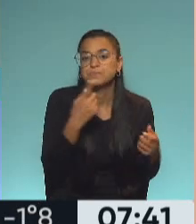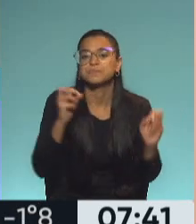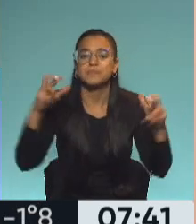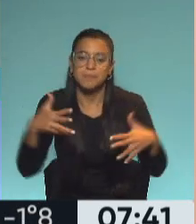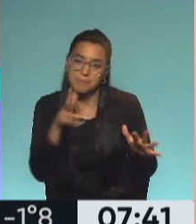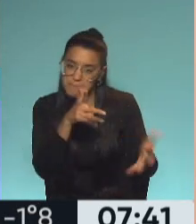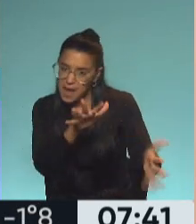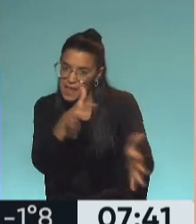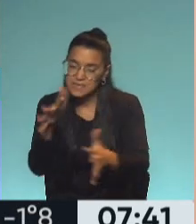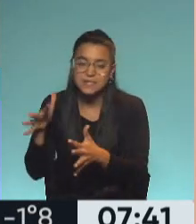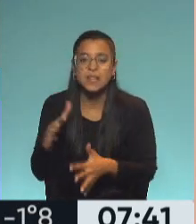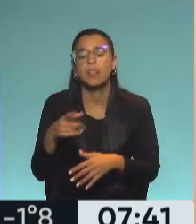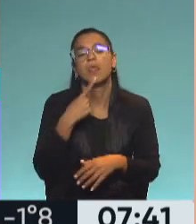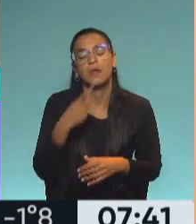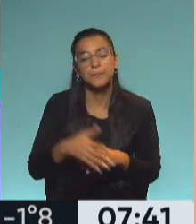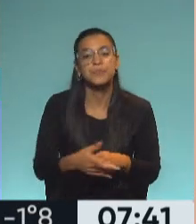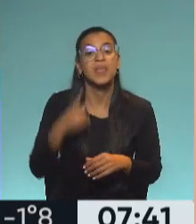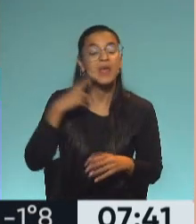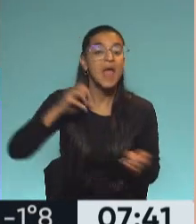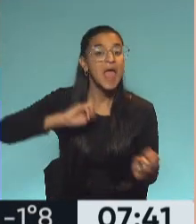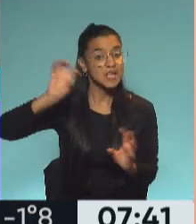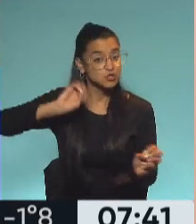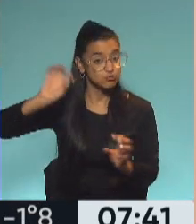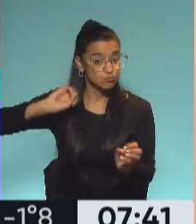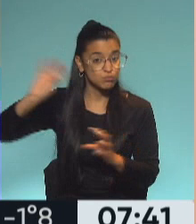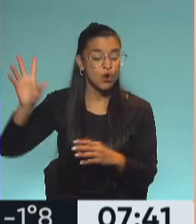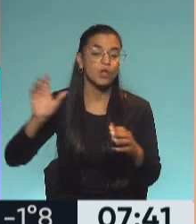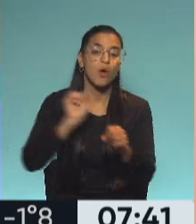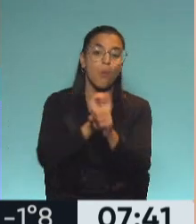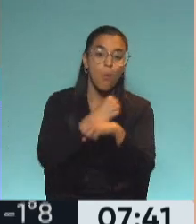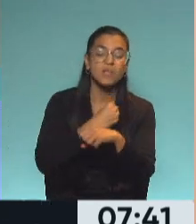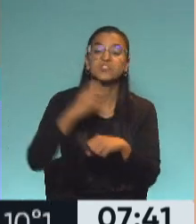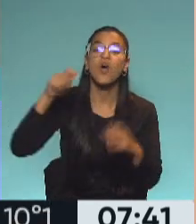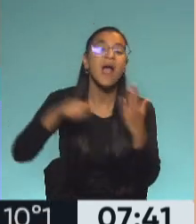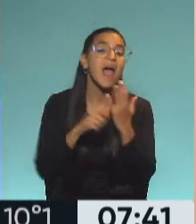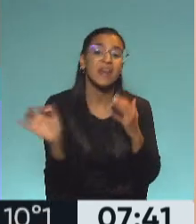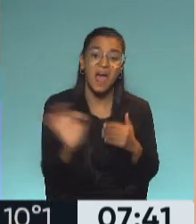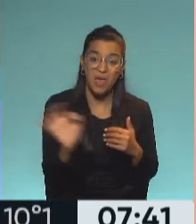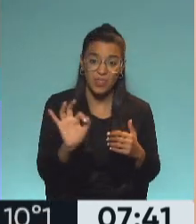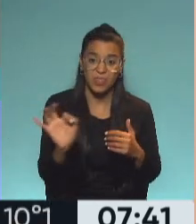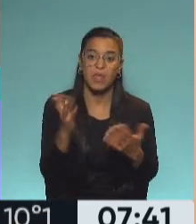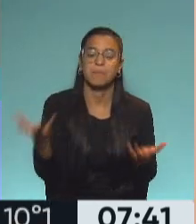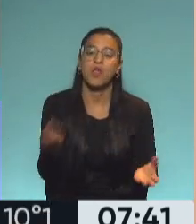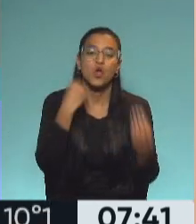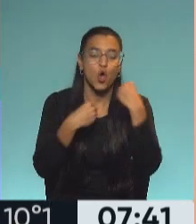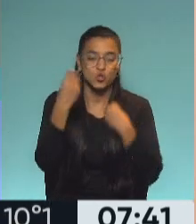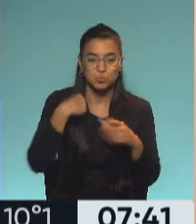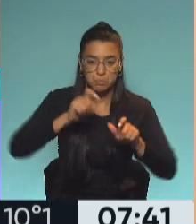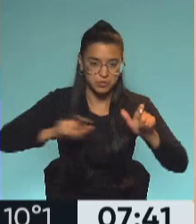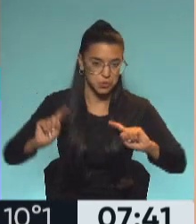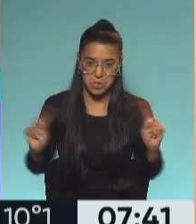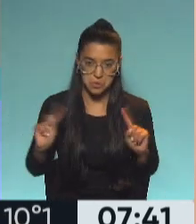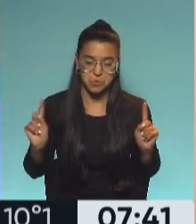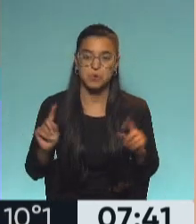operatoria parecida, ¿no es cierto? Ellos decían exportar huesos sin carne, no apto para el consumo humano, y